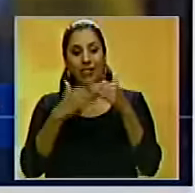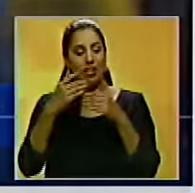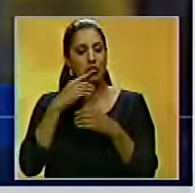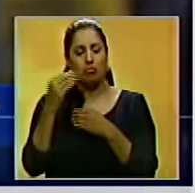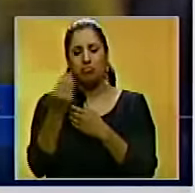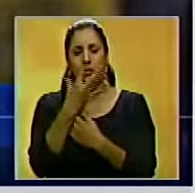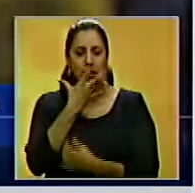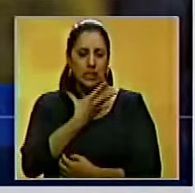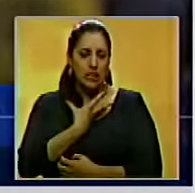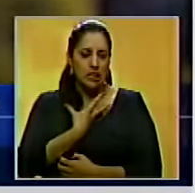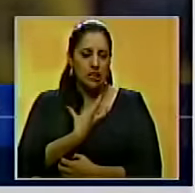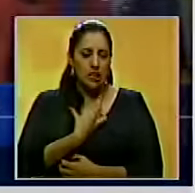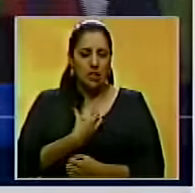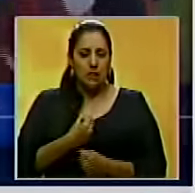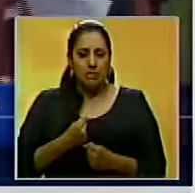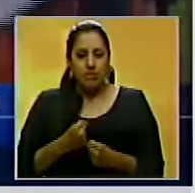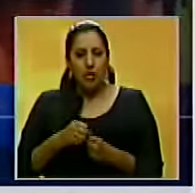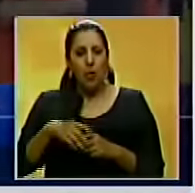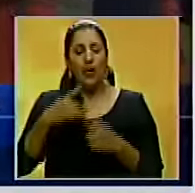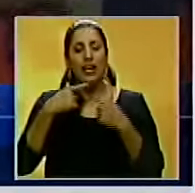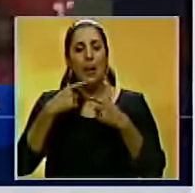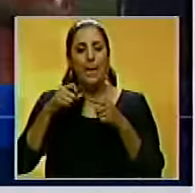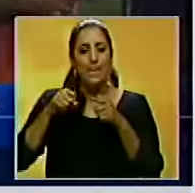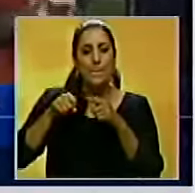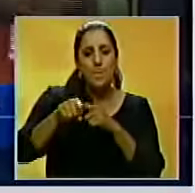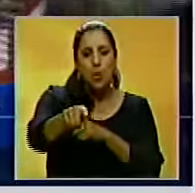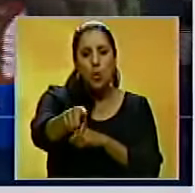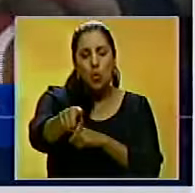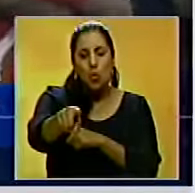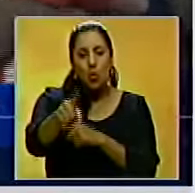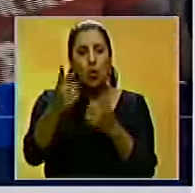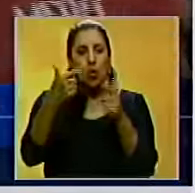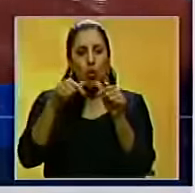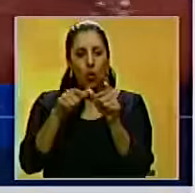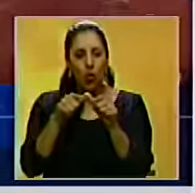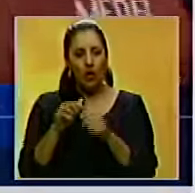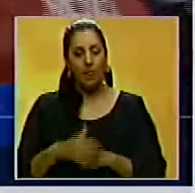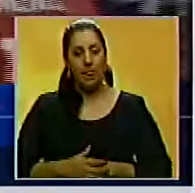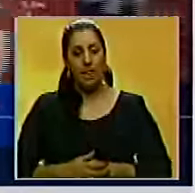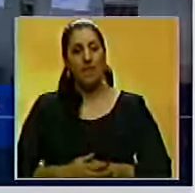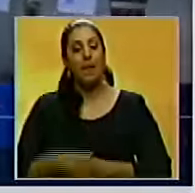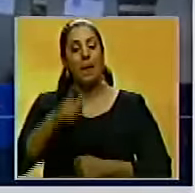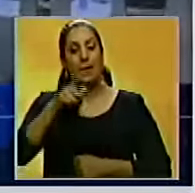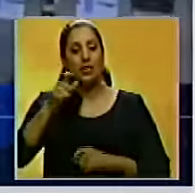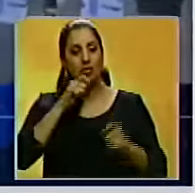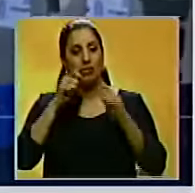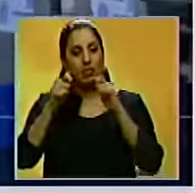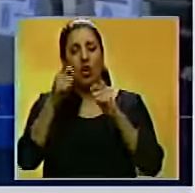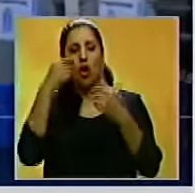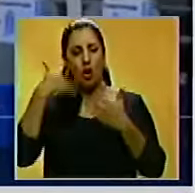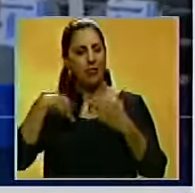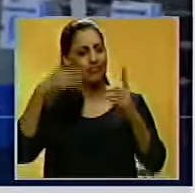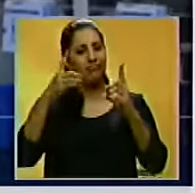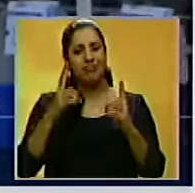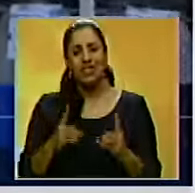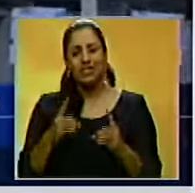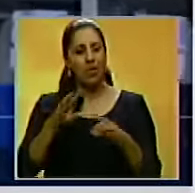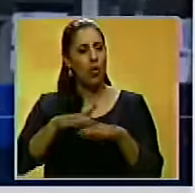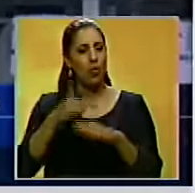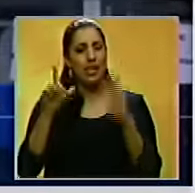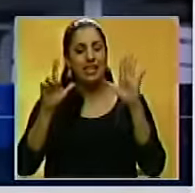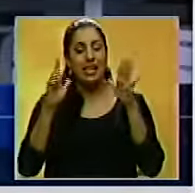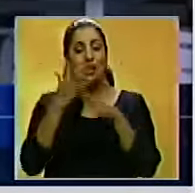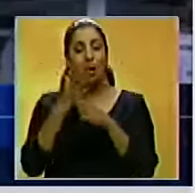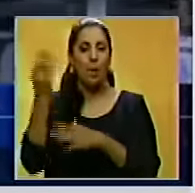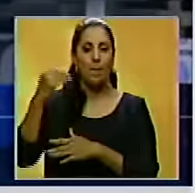su tristeza luego del encuentro en el que falló el primer disparo en la ronda decisiva. Medios argentinos informan que la misma decisión la tomarían 7